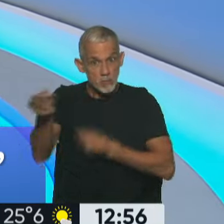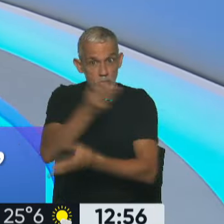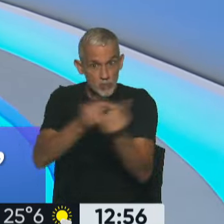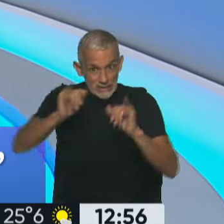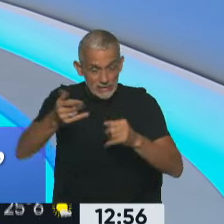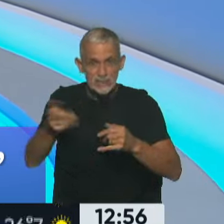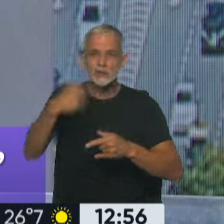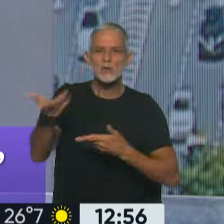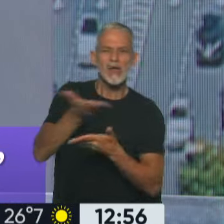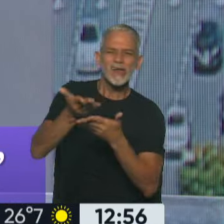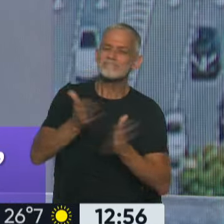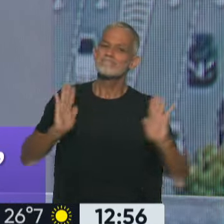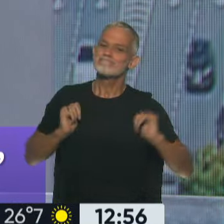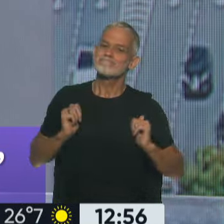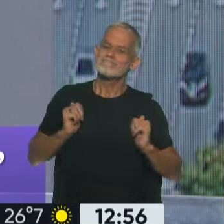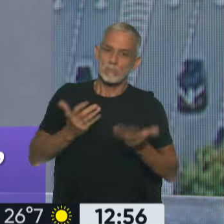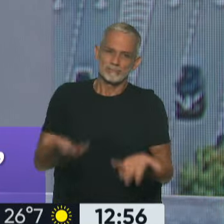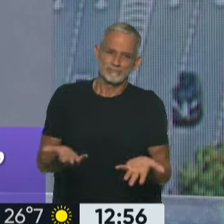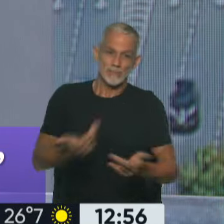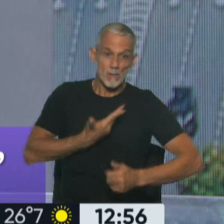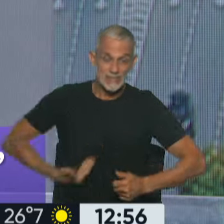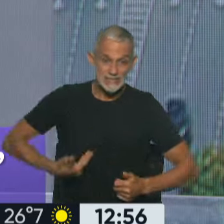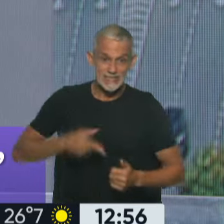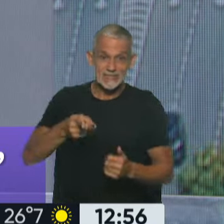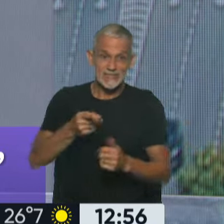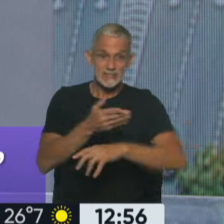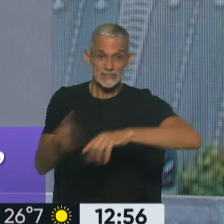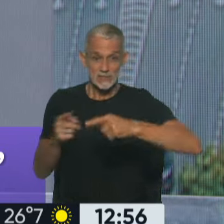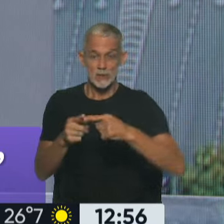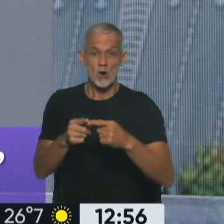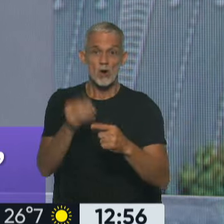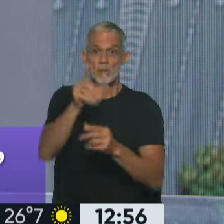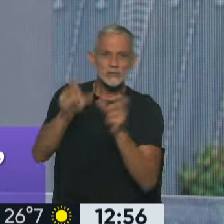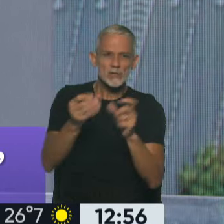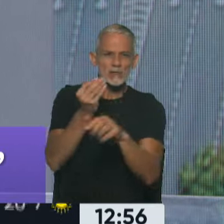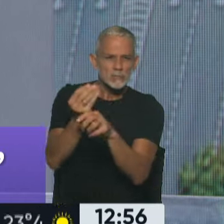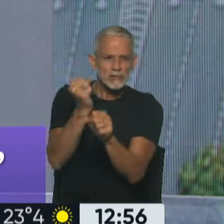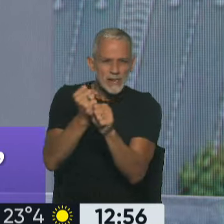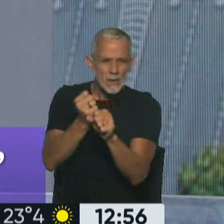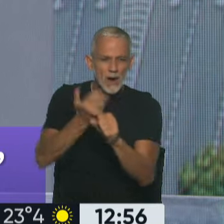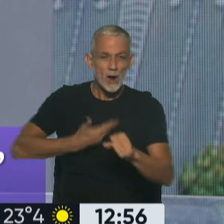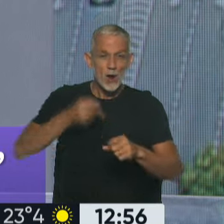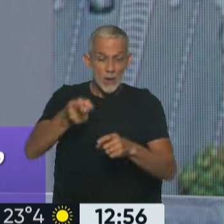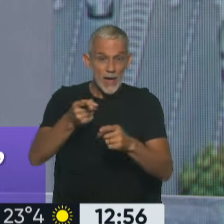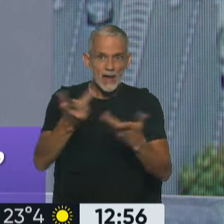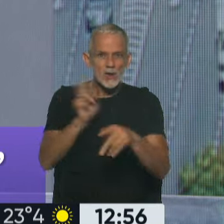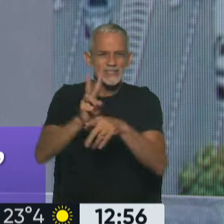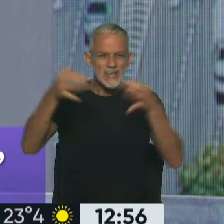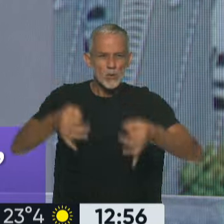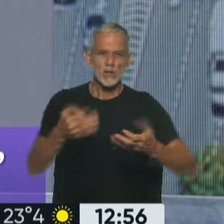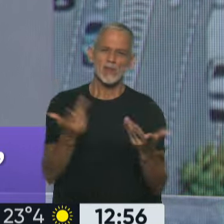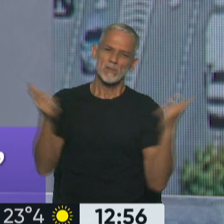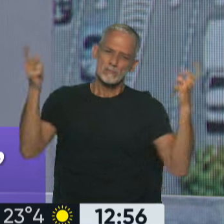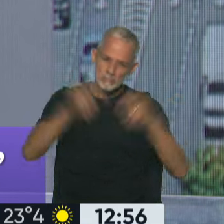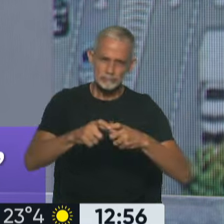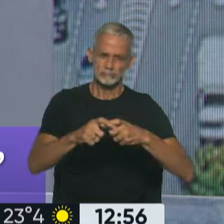colaboran menos. Es necesario que los presidentes, los ministros de seguridad, los funcionarios afines a la seguridad se puedan